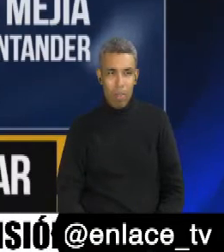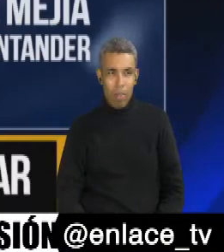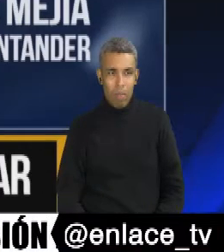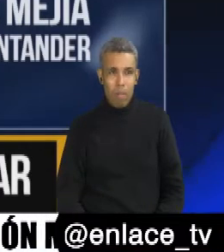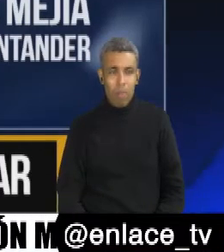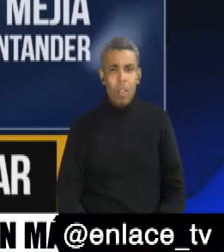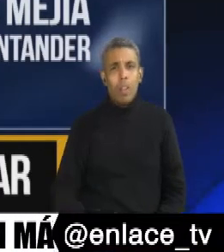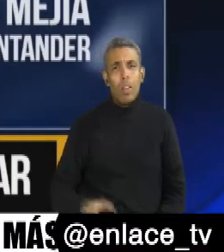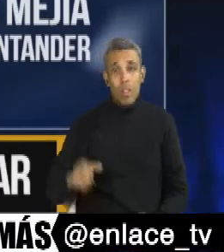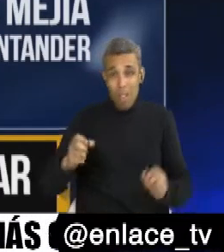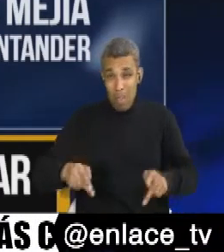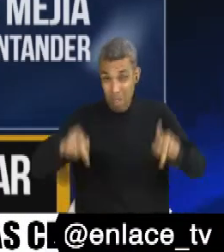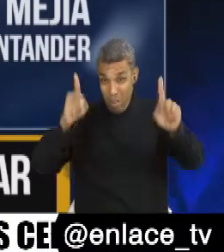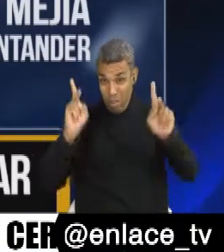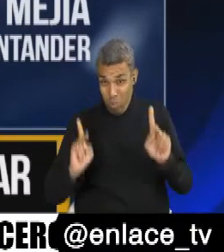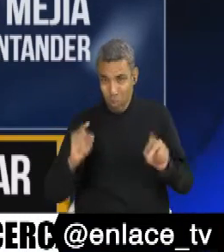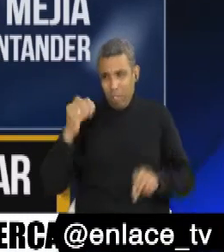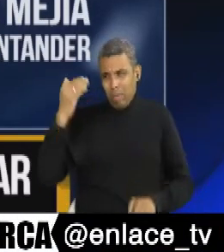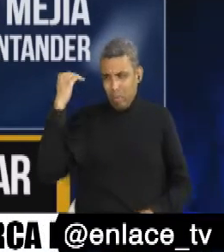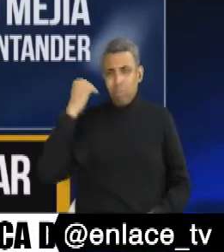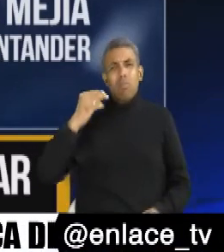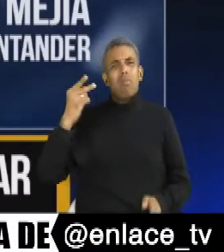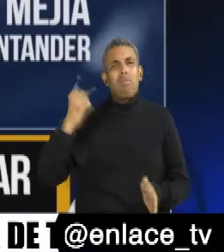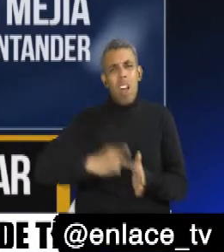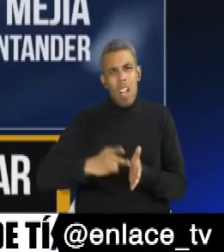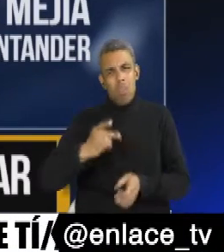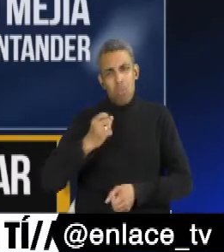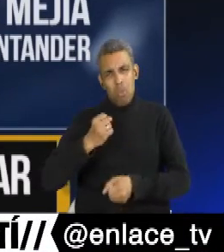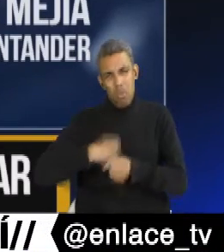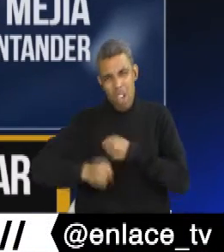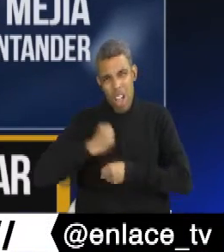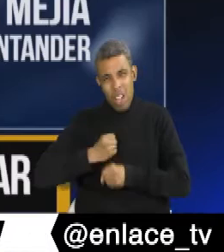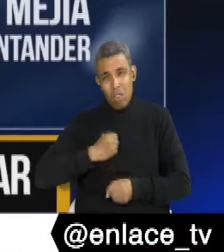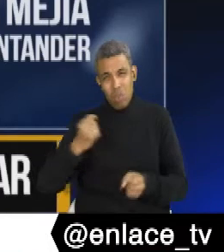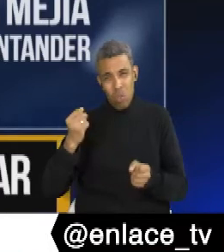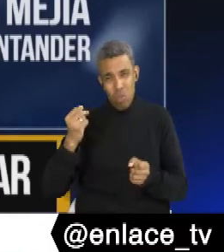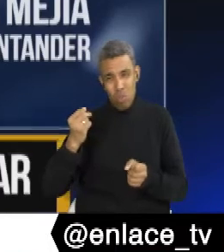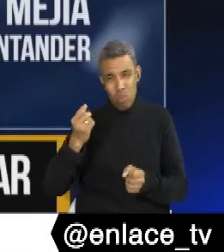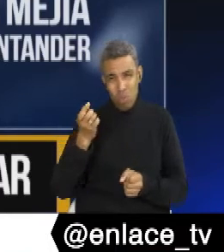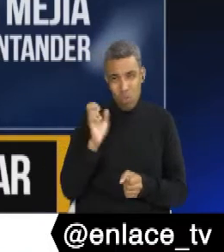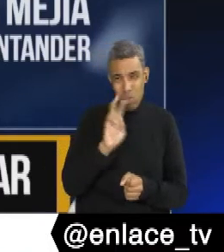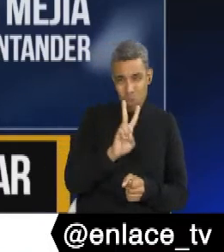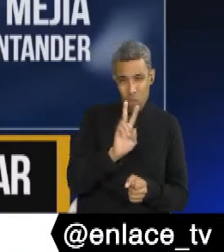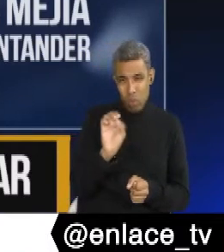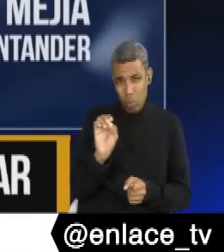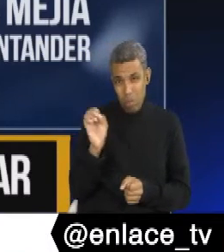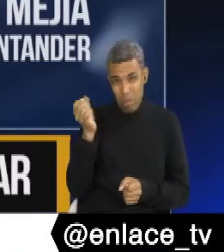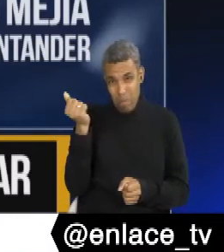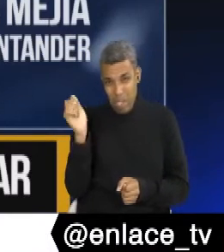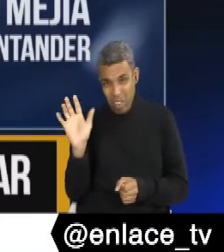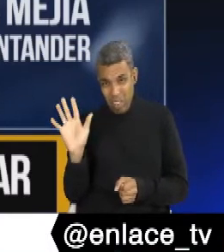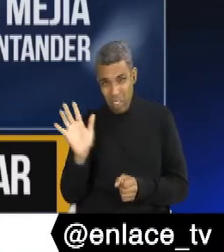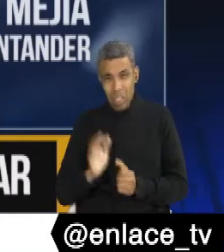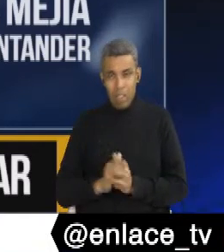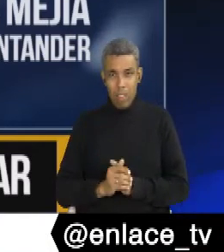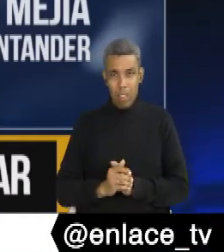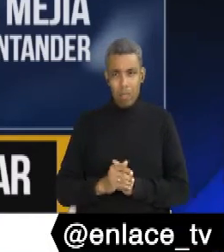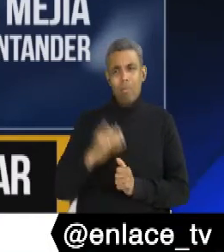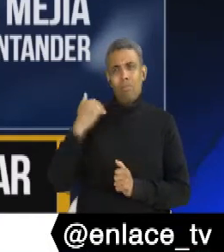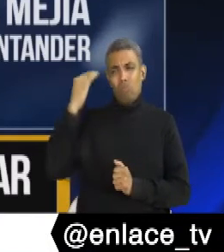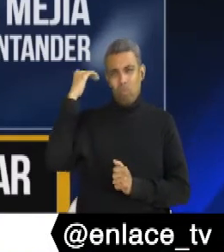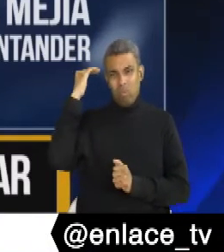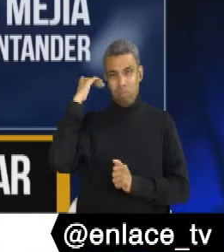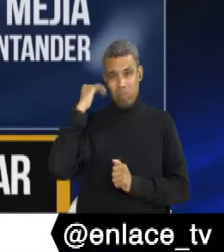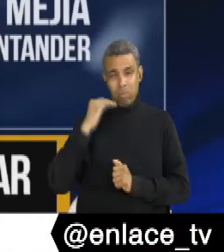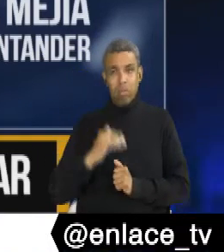año 2015, con una firma contratista que venía incumpliendo, que tuvo unas sanciones